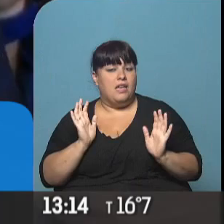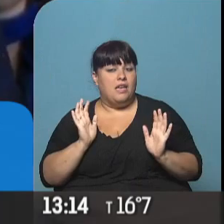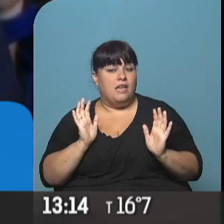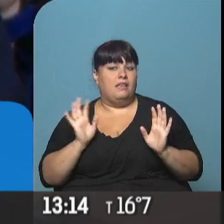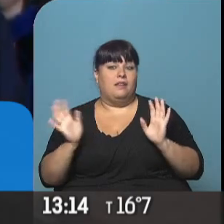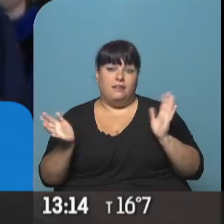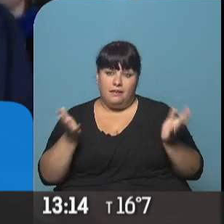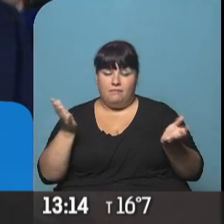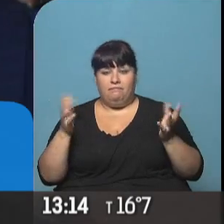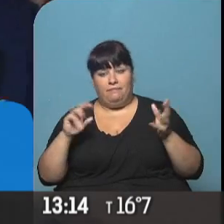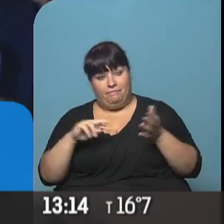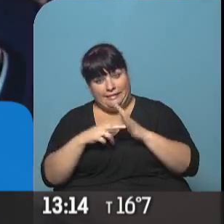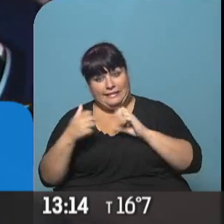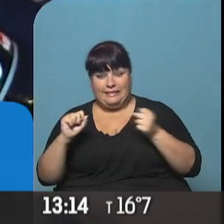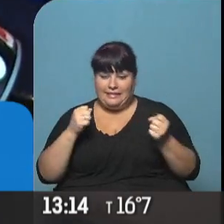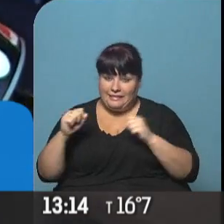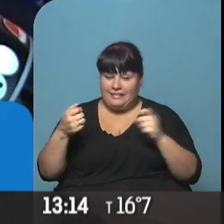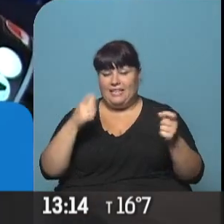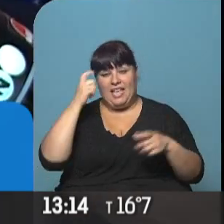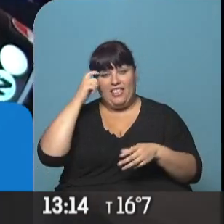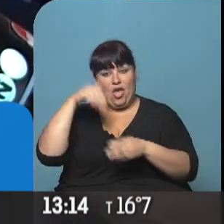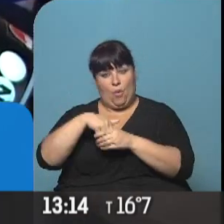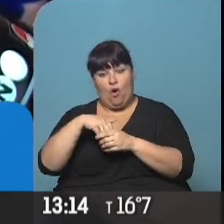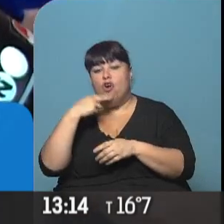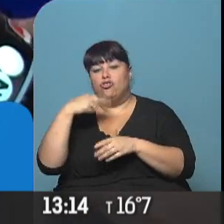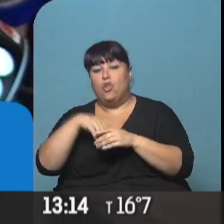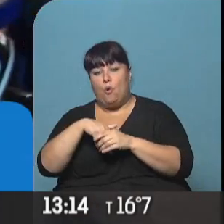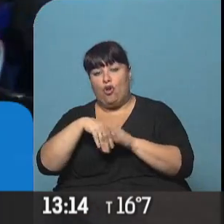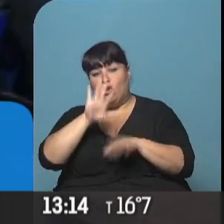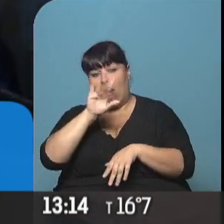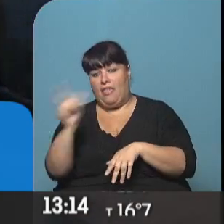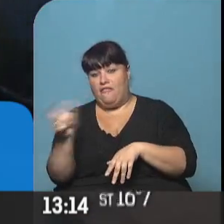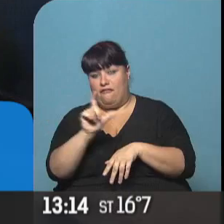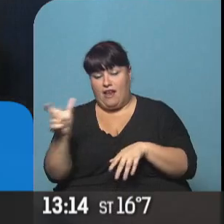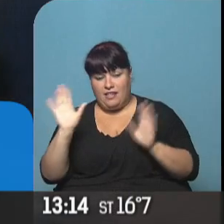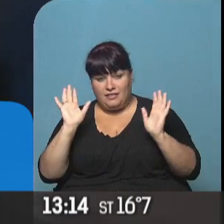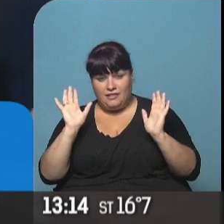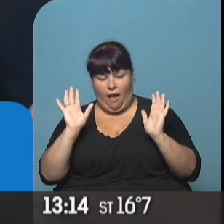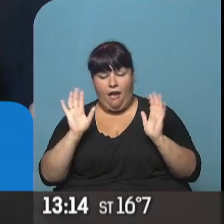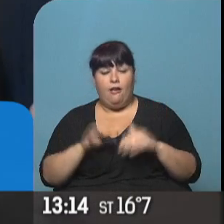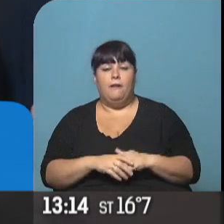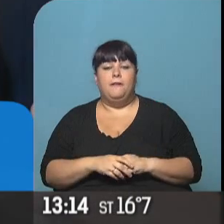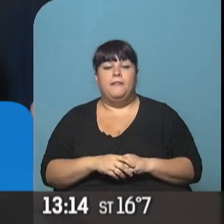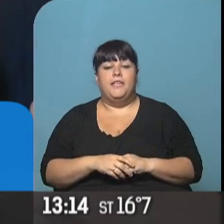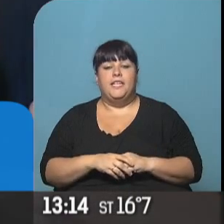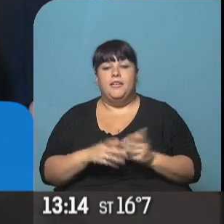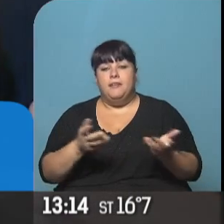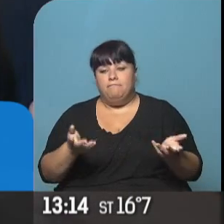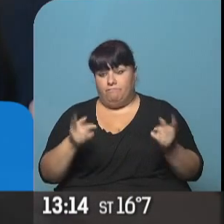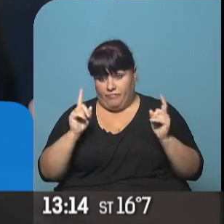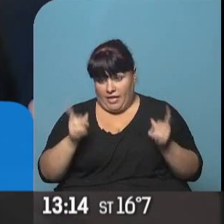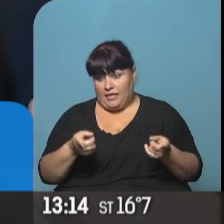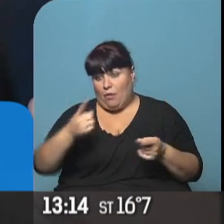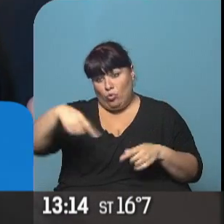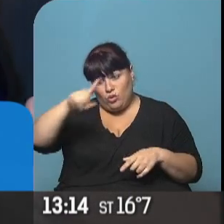estaba tenso, hubo 10 votos, 11 votos a veces de diferencia, y también